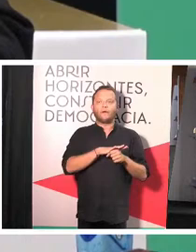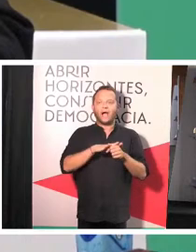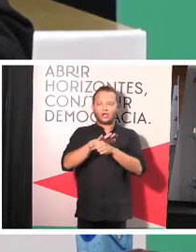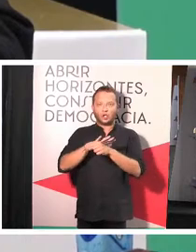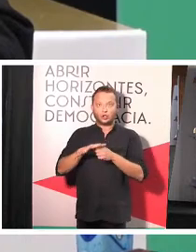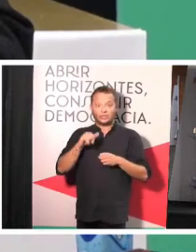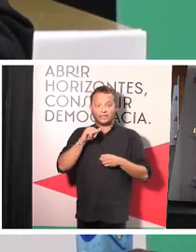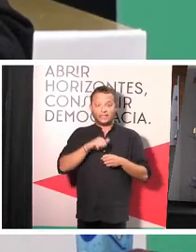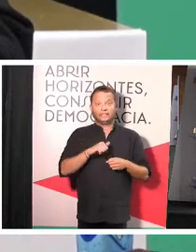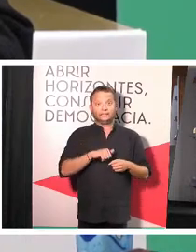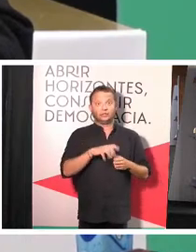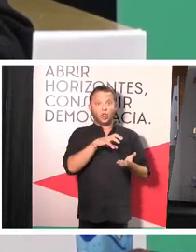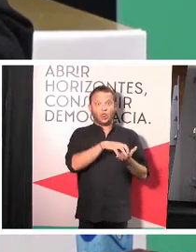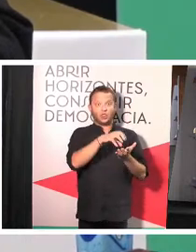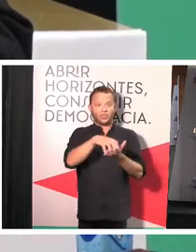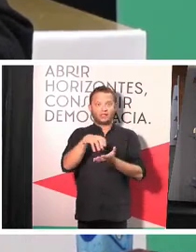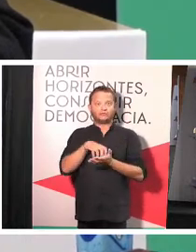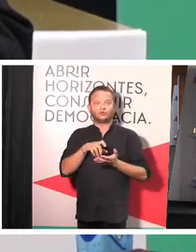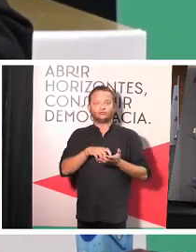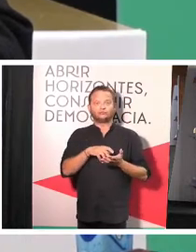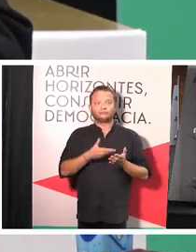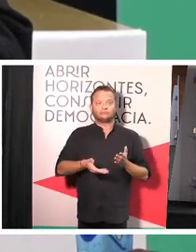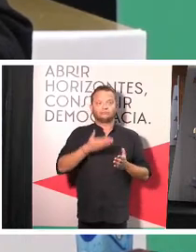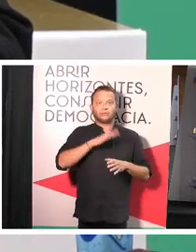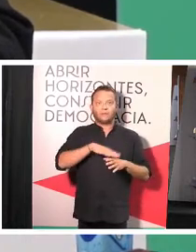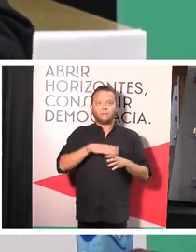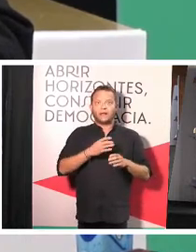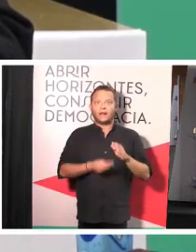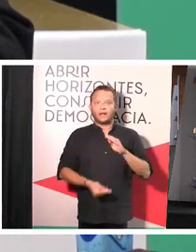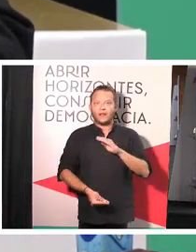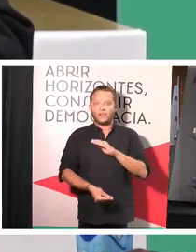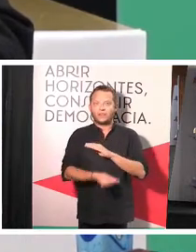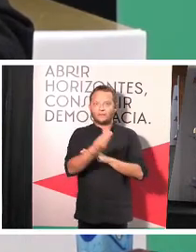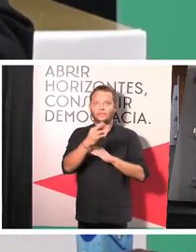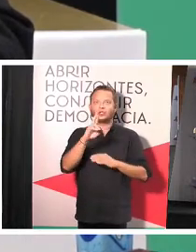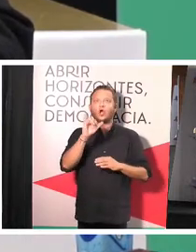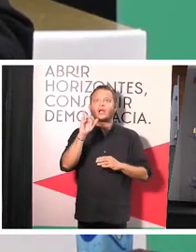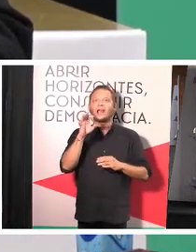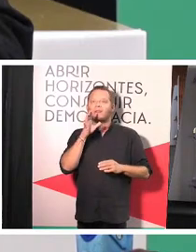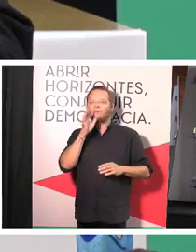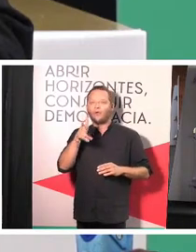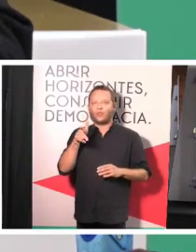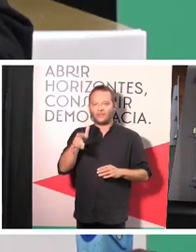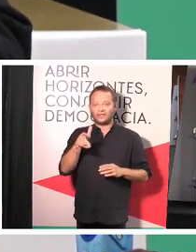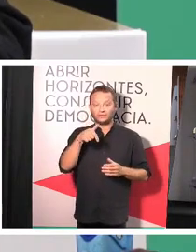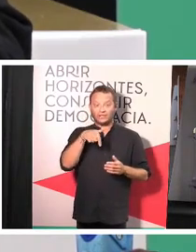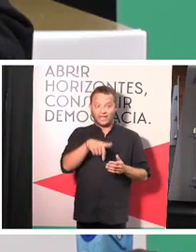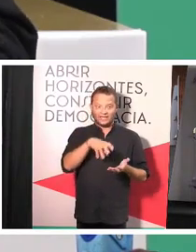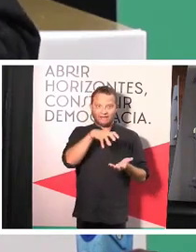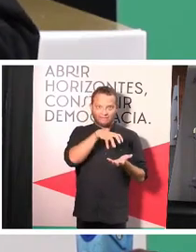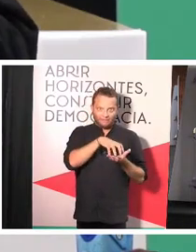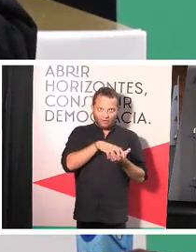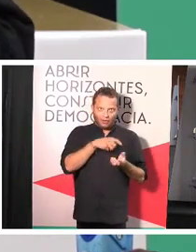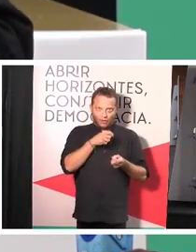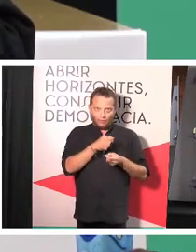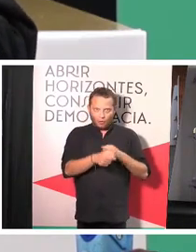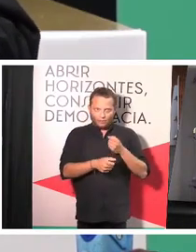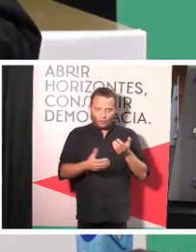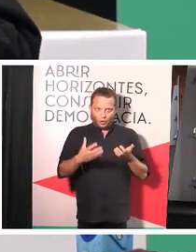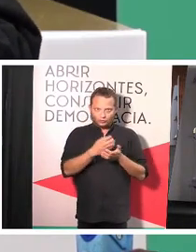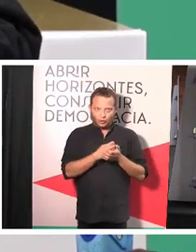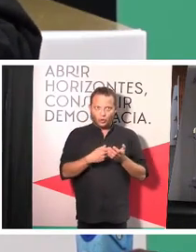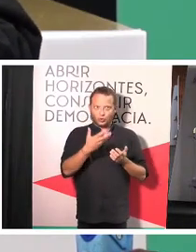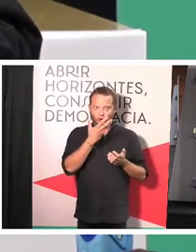barrios. Esto fue clave para lo que es el nacimiento de Riders por Derechos, porque era ahí donde poco a poco todos